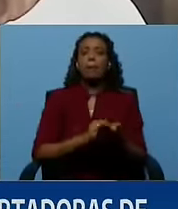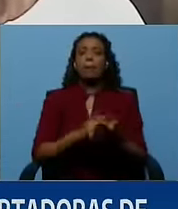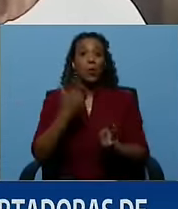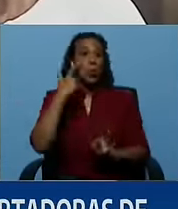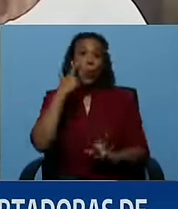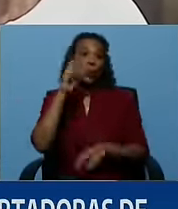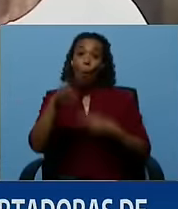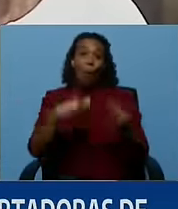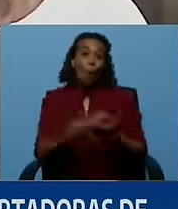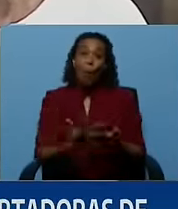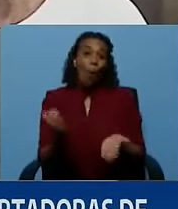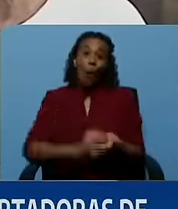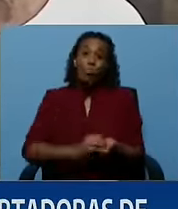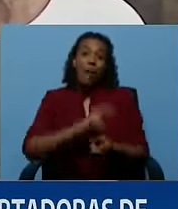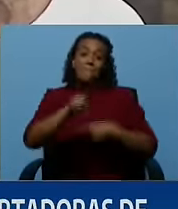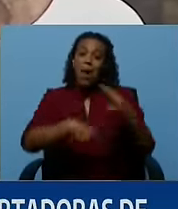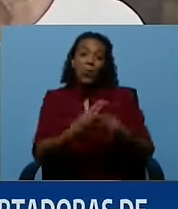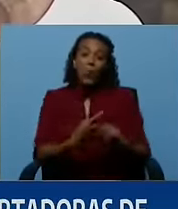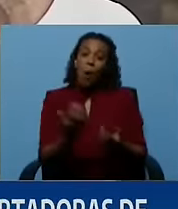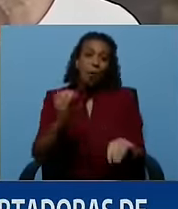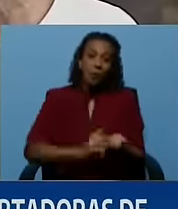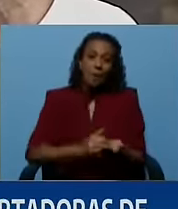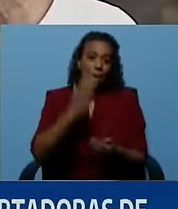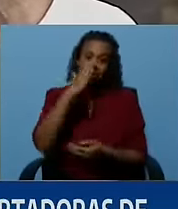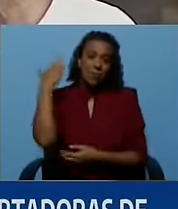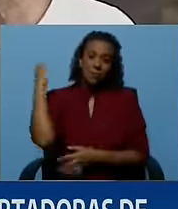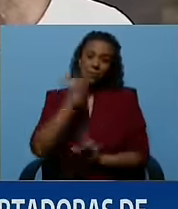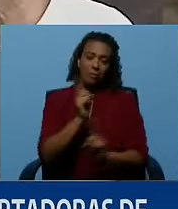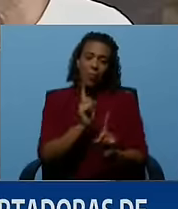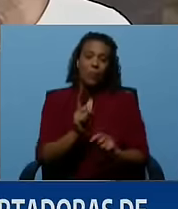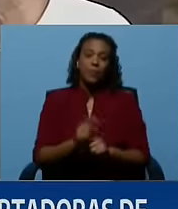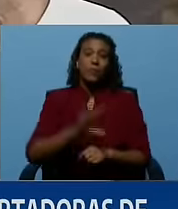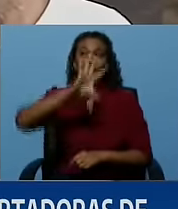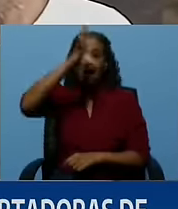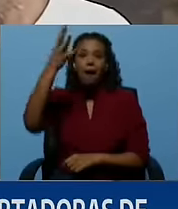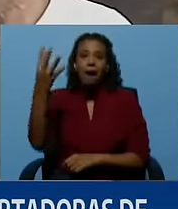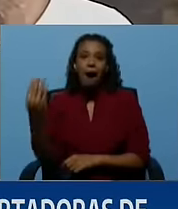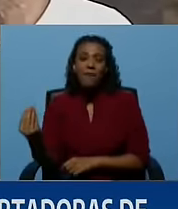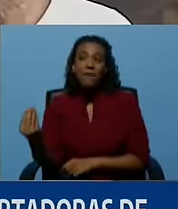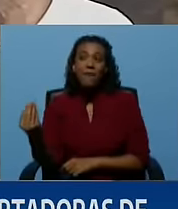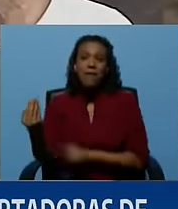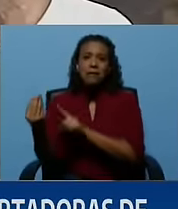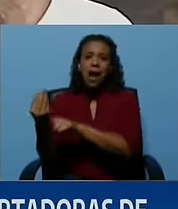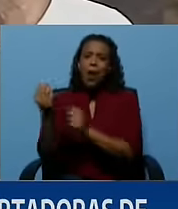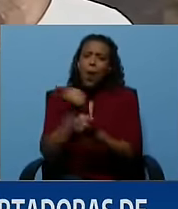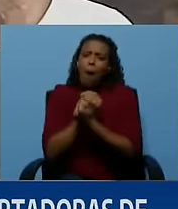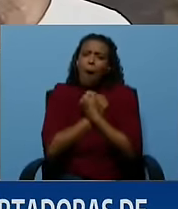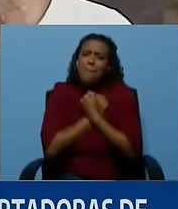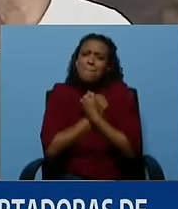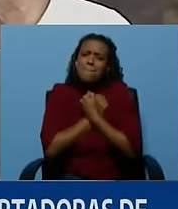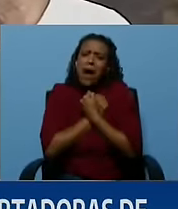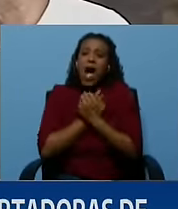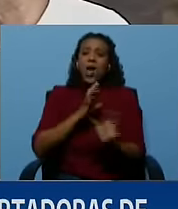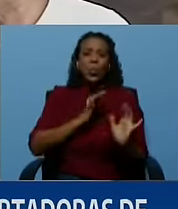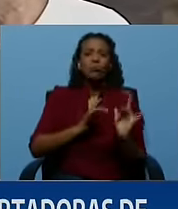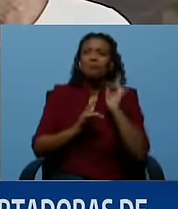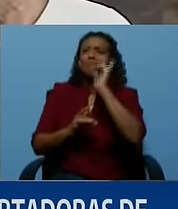cosa que no han podido ni podrán jamás, en el África nos aman. Y